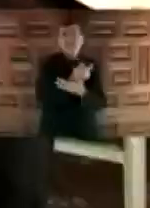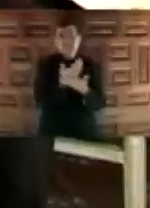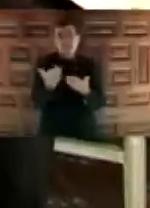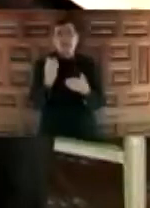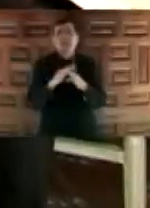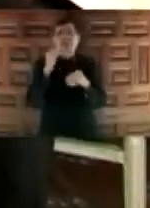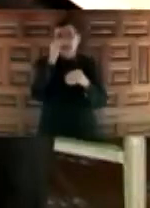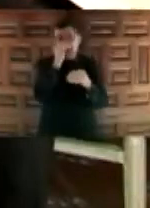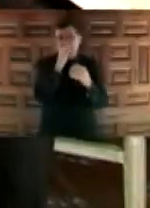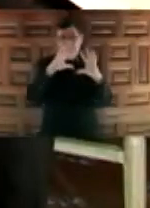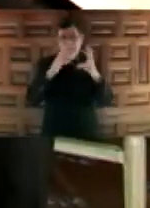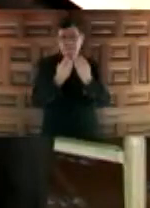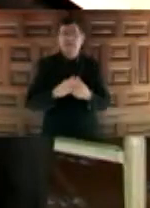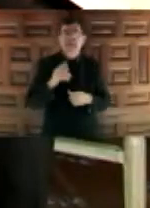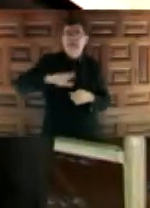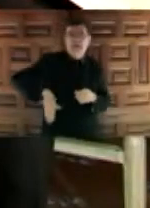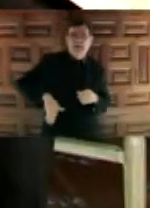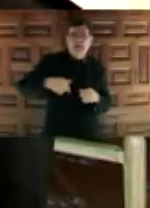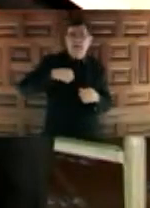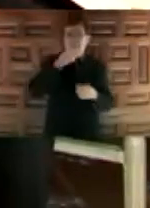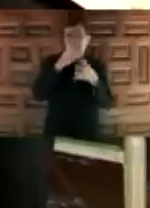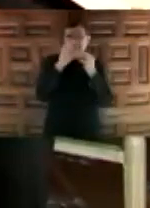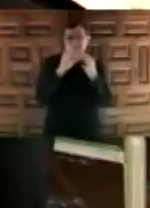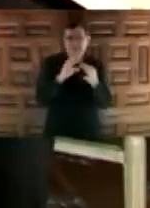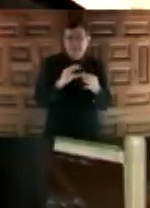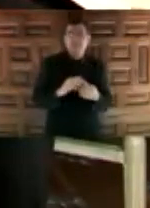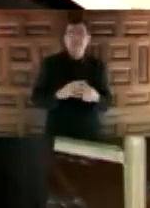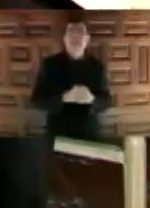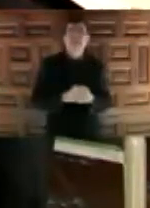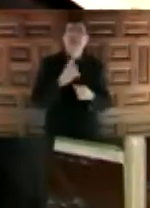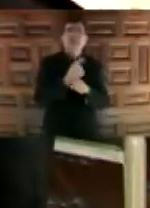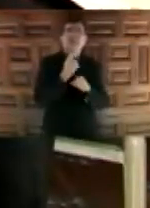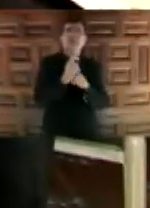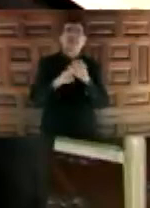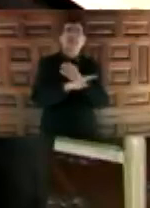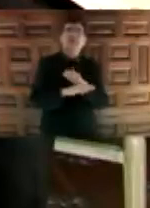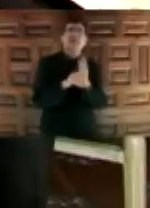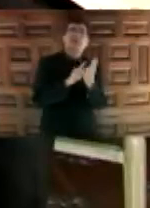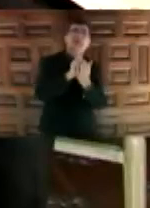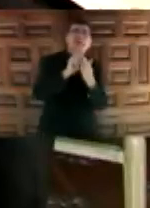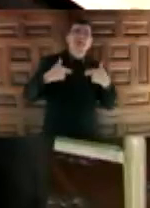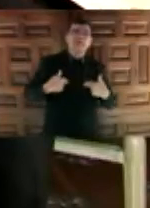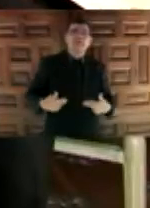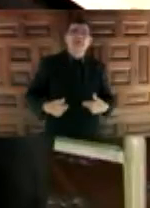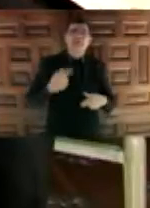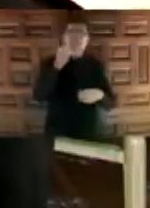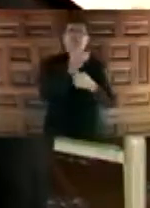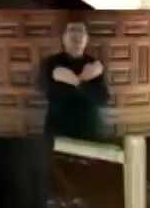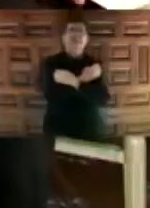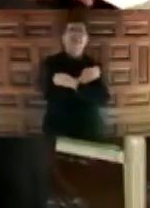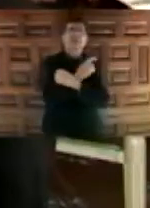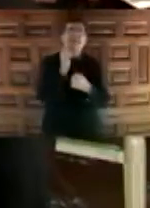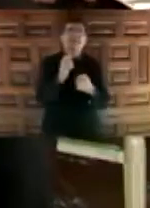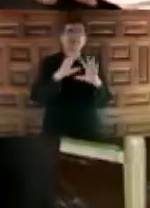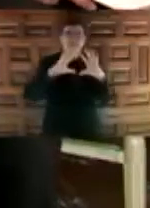la universalidad. Como mencioné en una primera intervención, son principios de los derechos humanos, ¿no? El derecho humano a la educación tiene